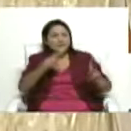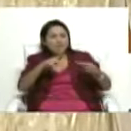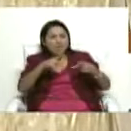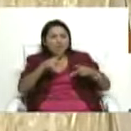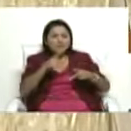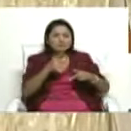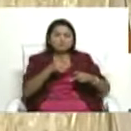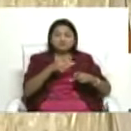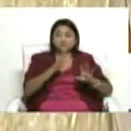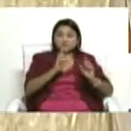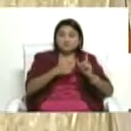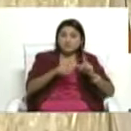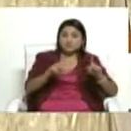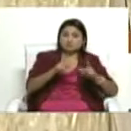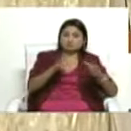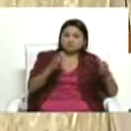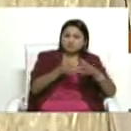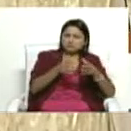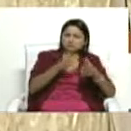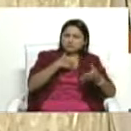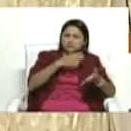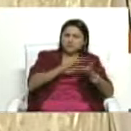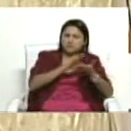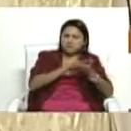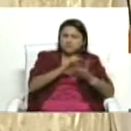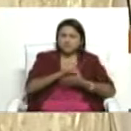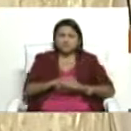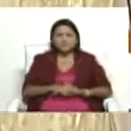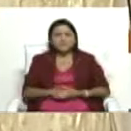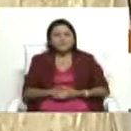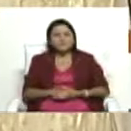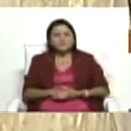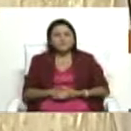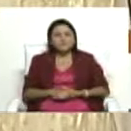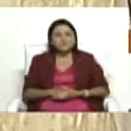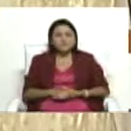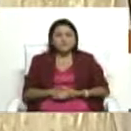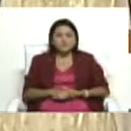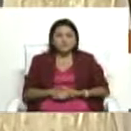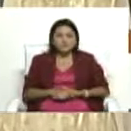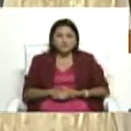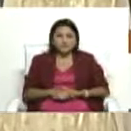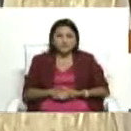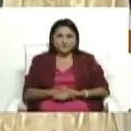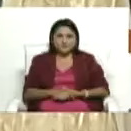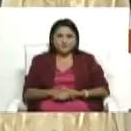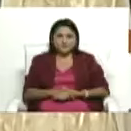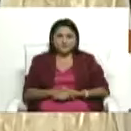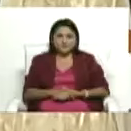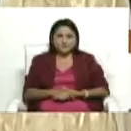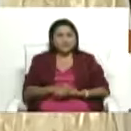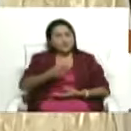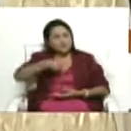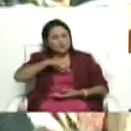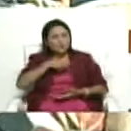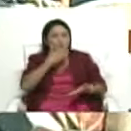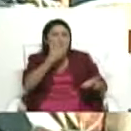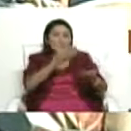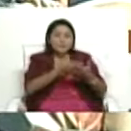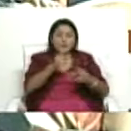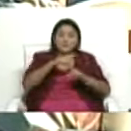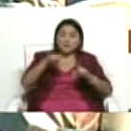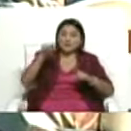más nutritiva y pacífica posible. Nosotros hacemos propuestas, pero el Consejo Nacional Electoral es